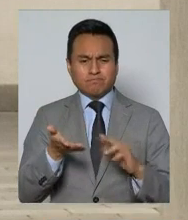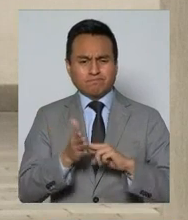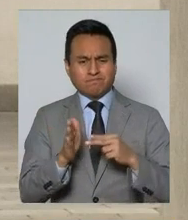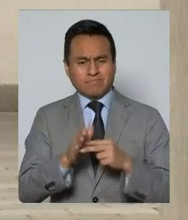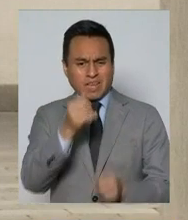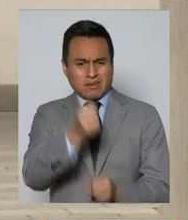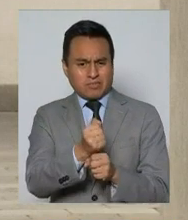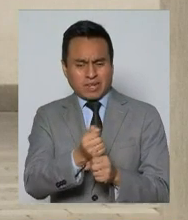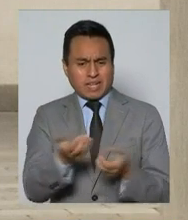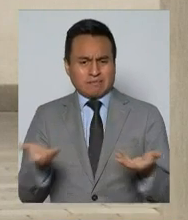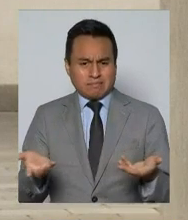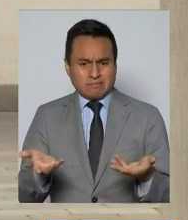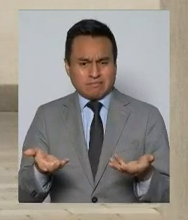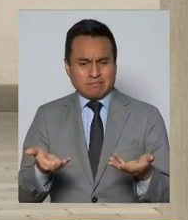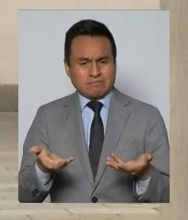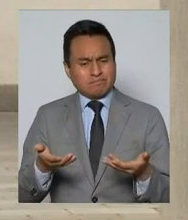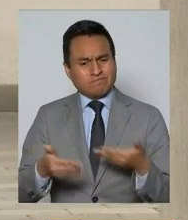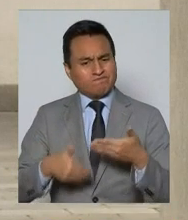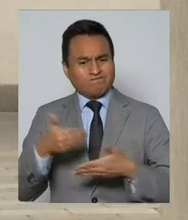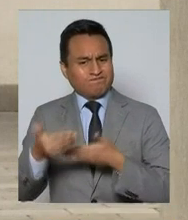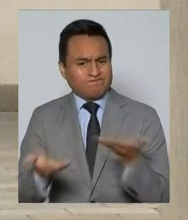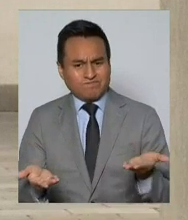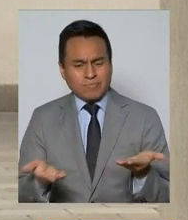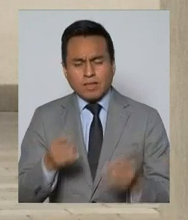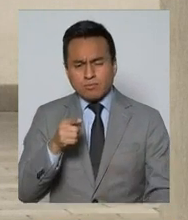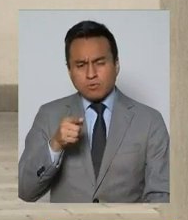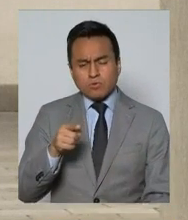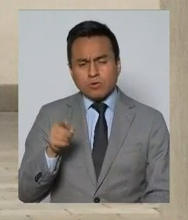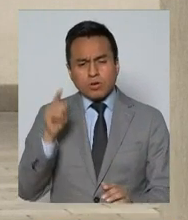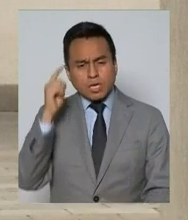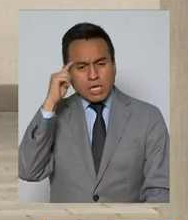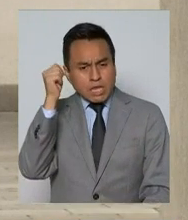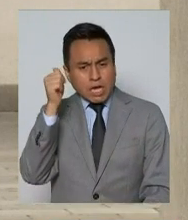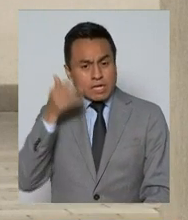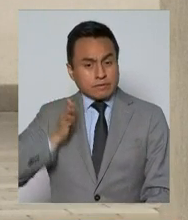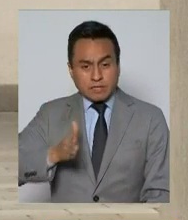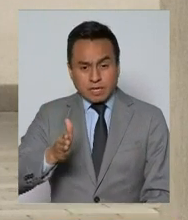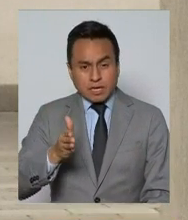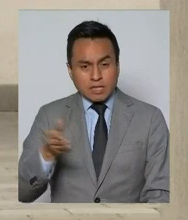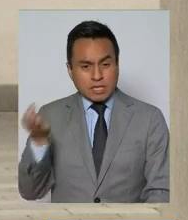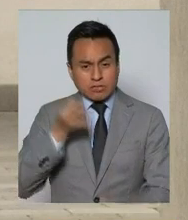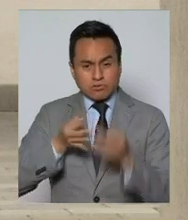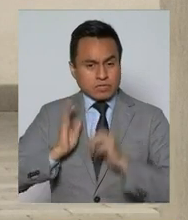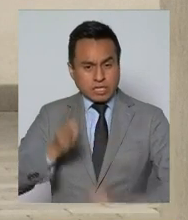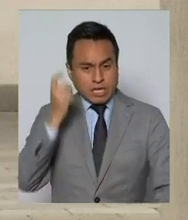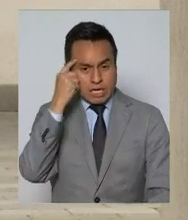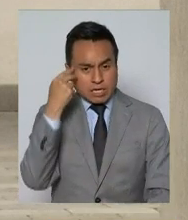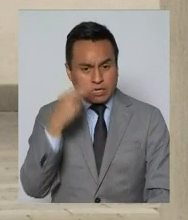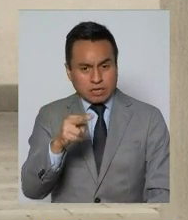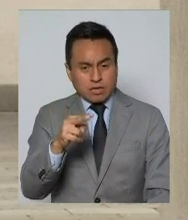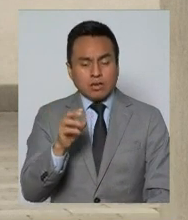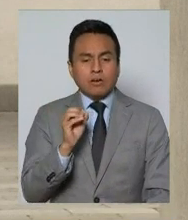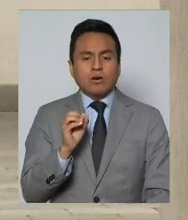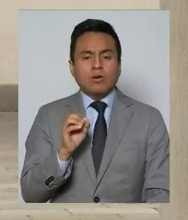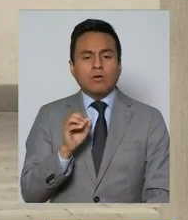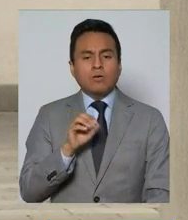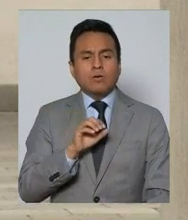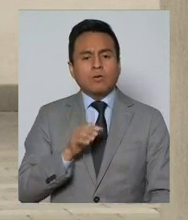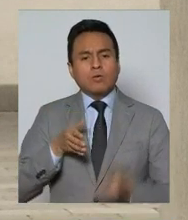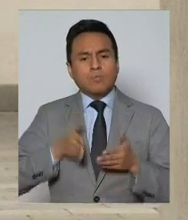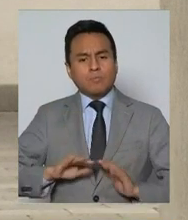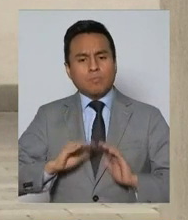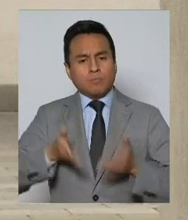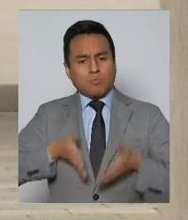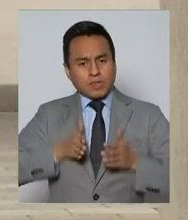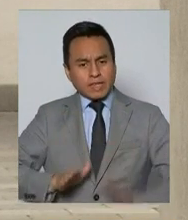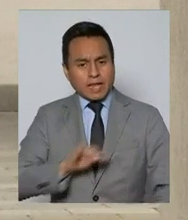laboral. Le quería preguntar si usted mantiene precisamente esta idea, estos dichos, y con respecto al postnatal de emergencia que